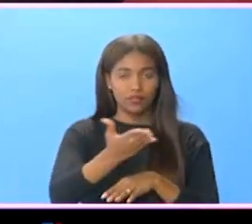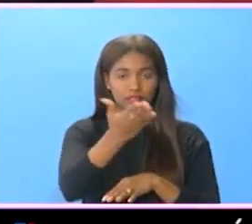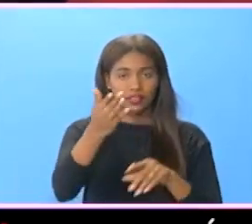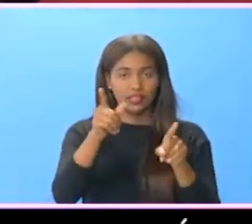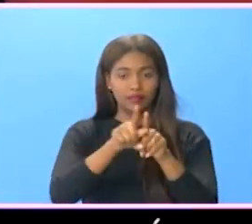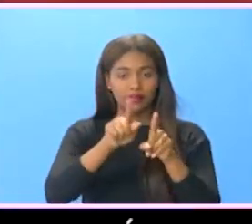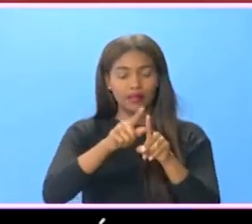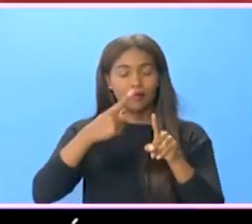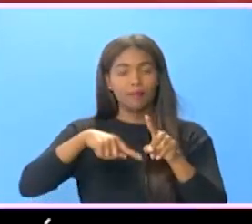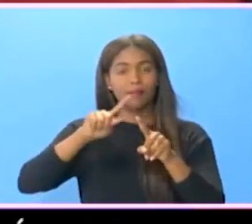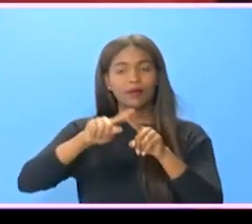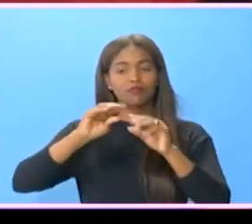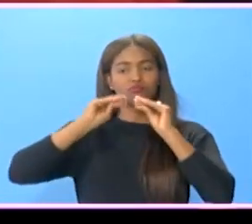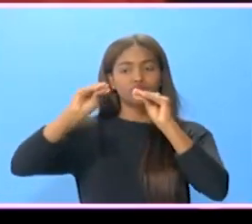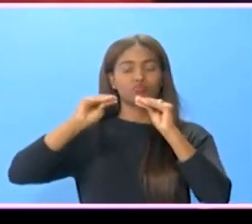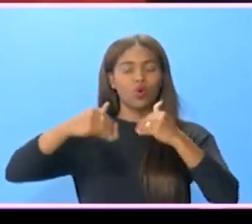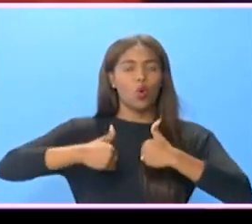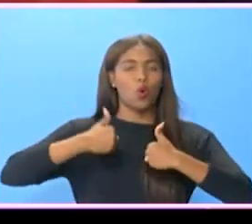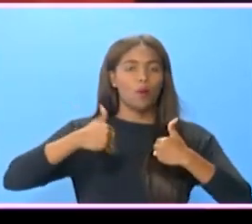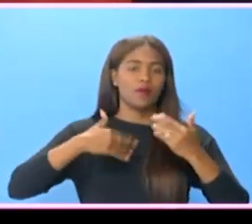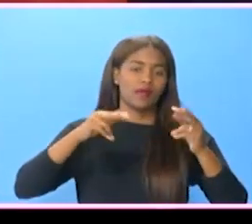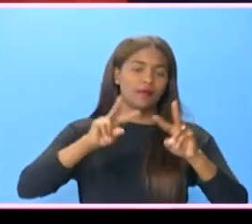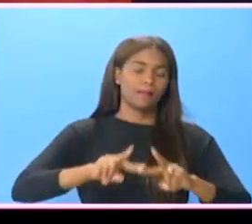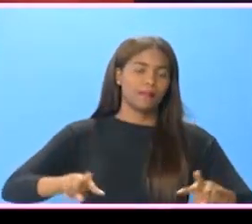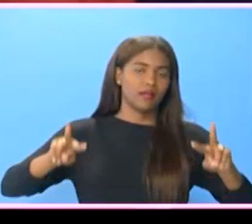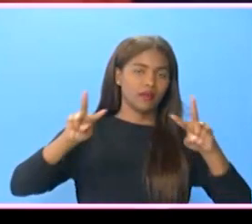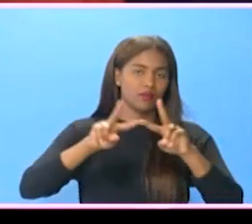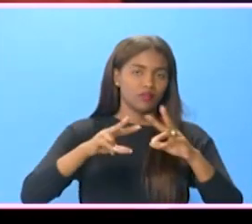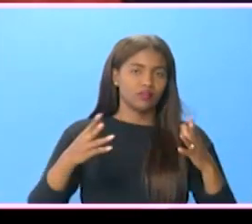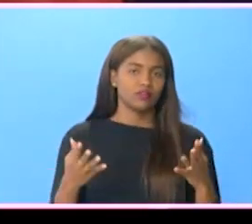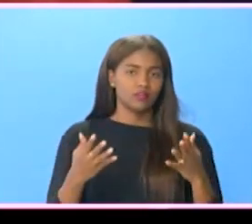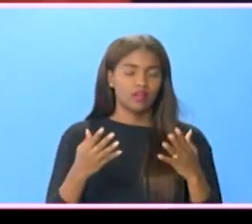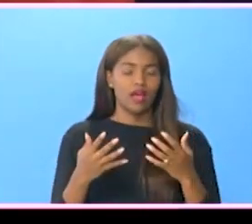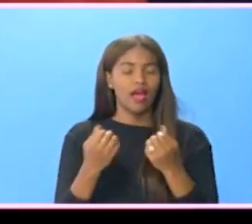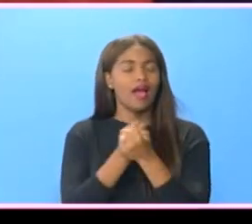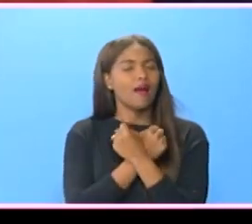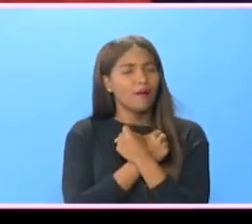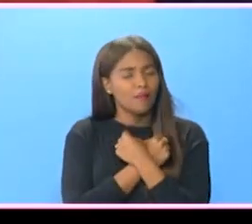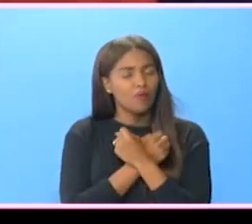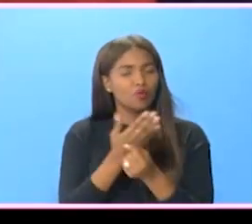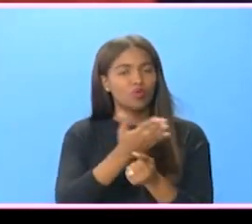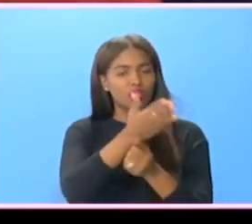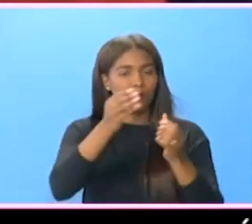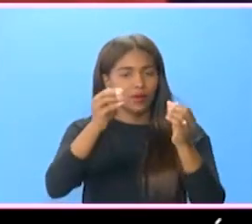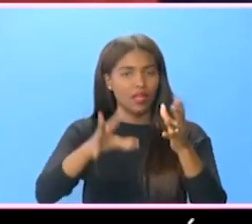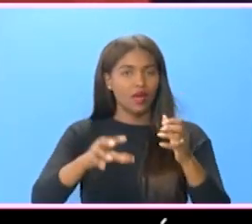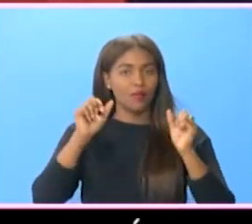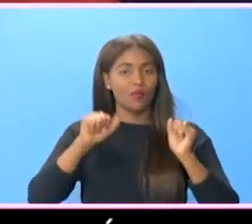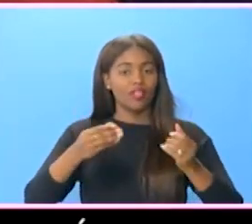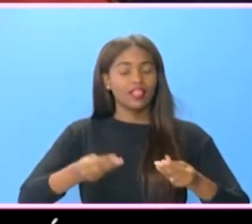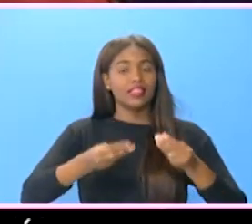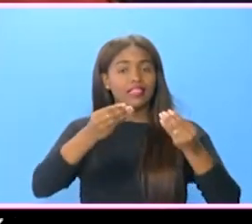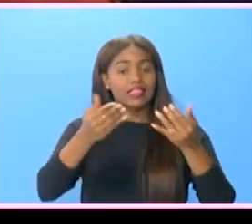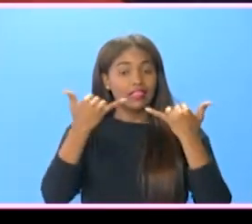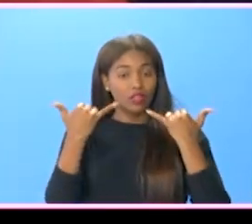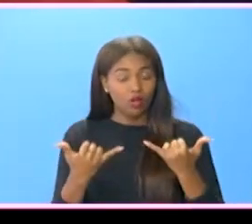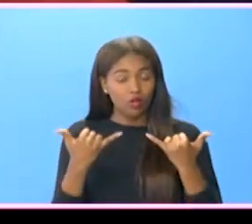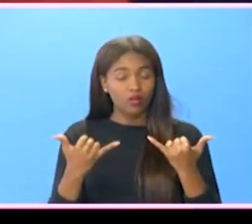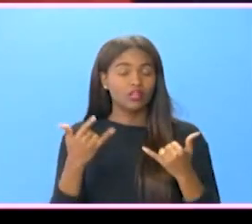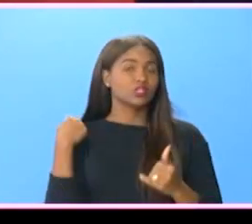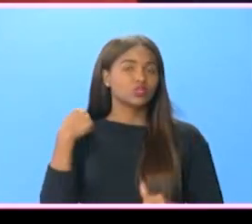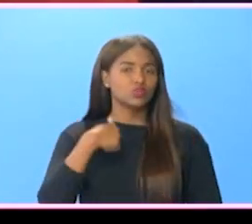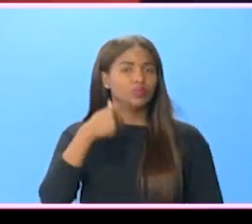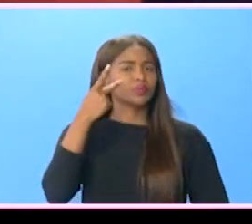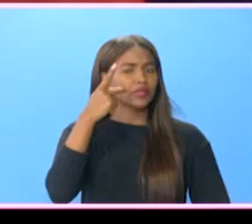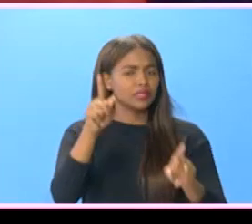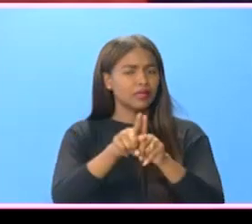de formar jóvenes, tanto con valores como con el amor que ustedes como maestros pueden ofrecer en el día de hoy, que hemos visto